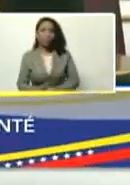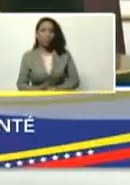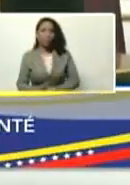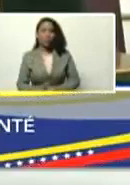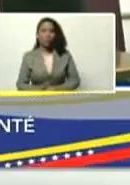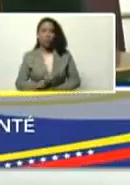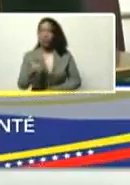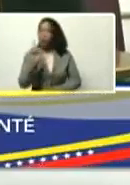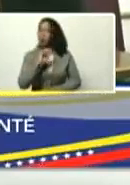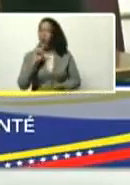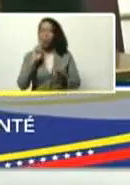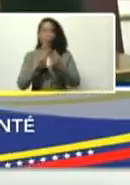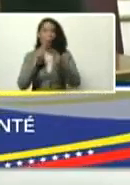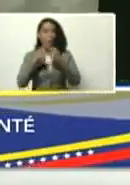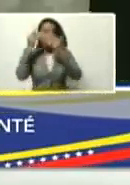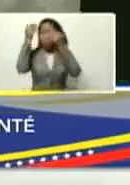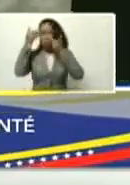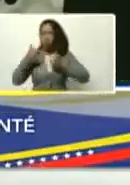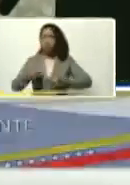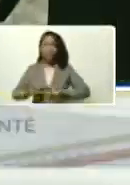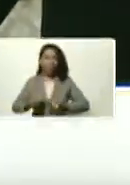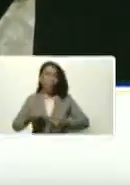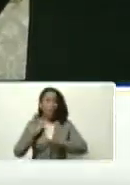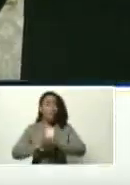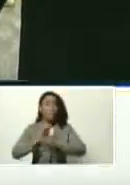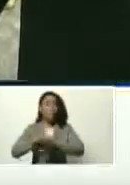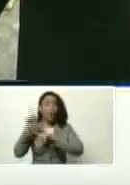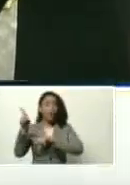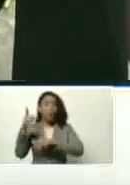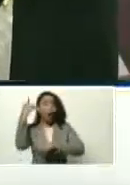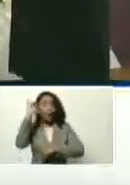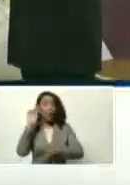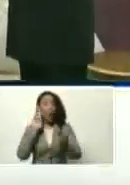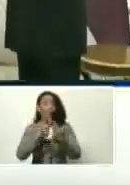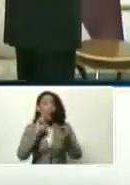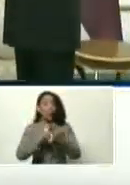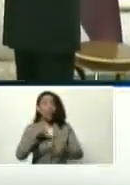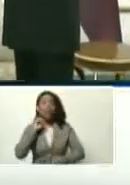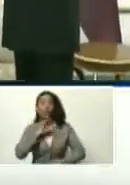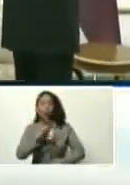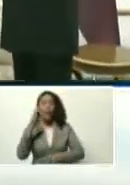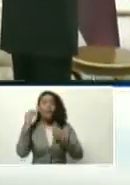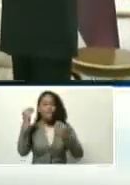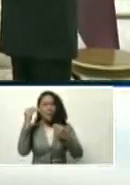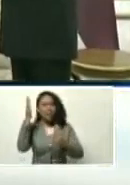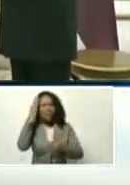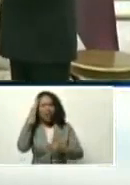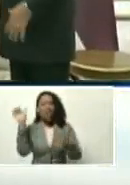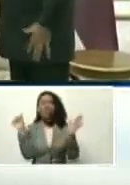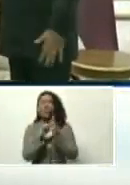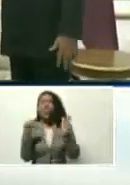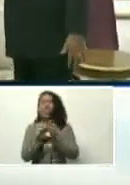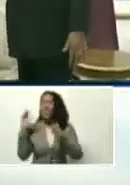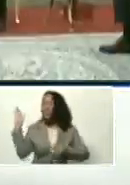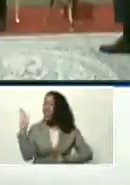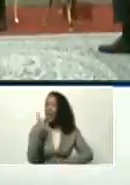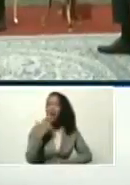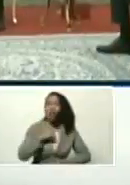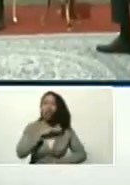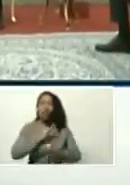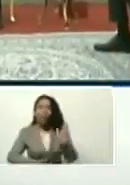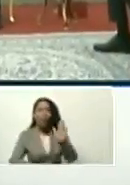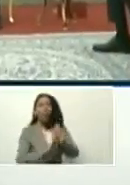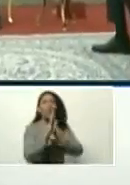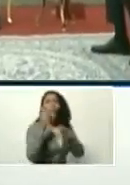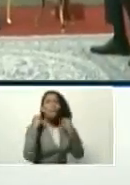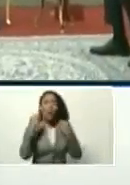No nos conocen. Por eso hay que conocer la historia, para saber de dónde venimos, para